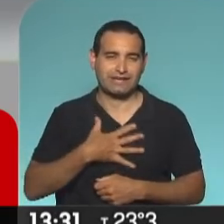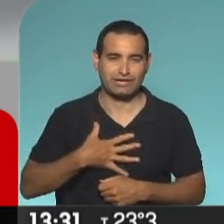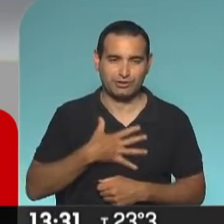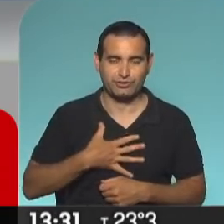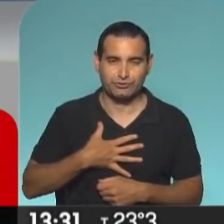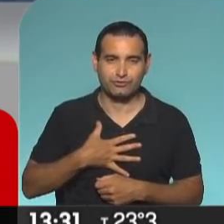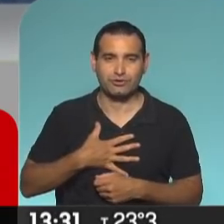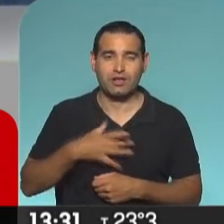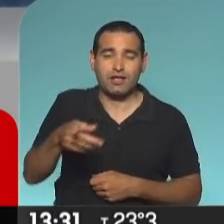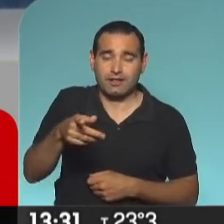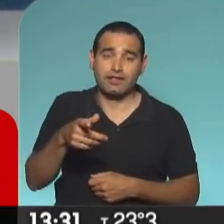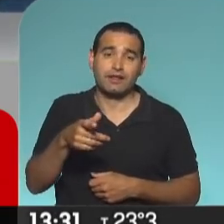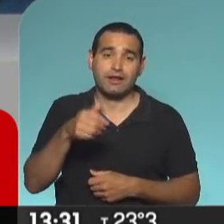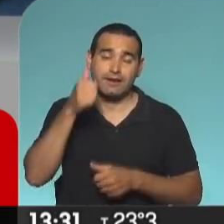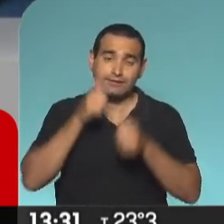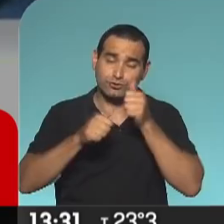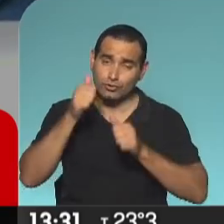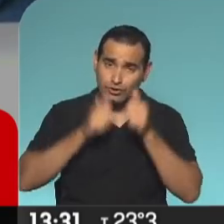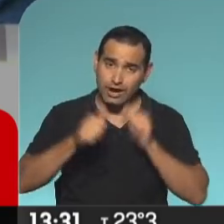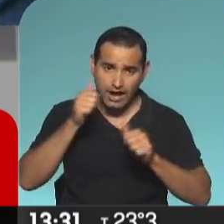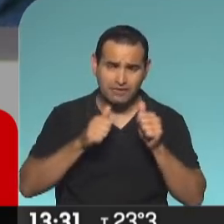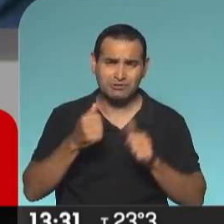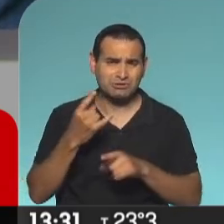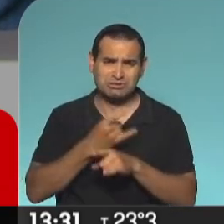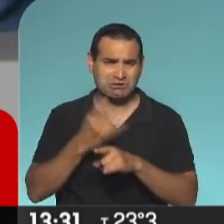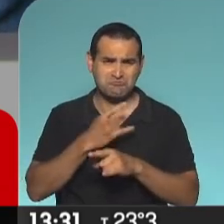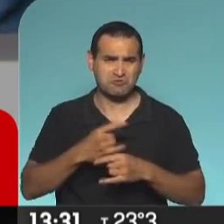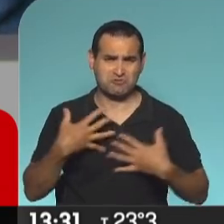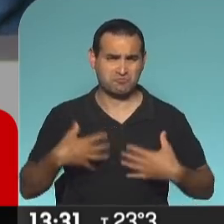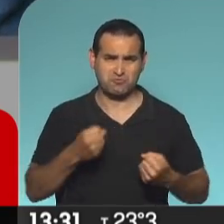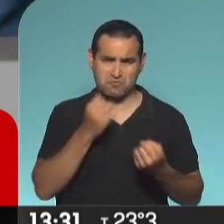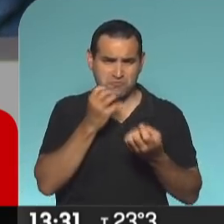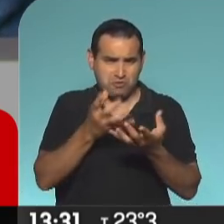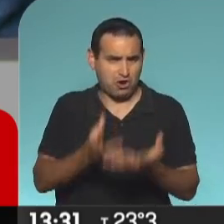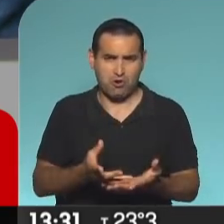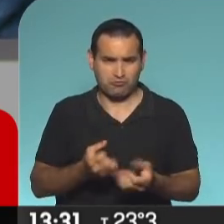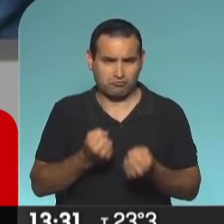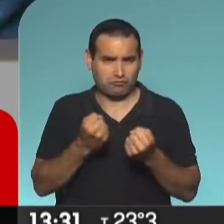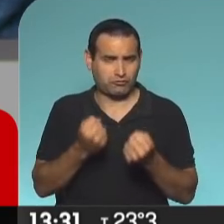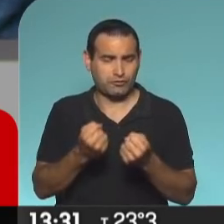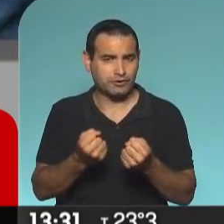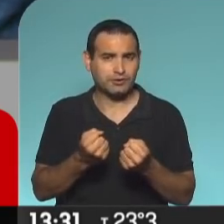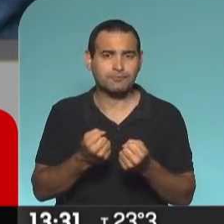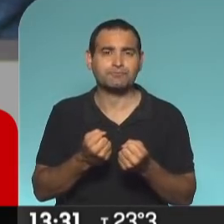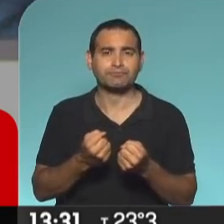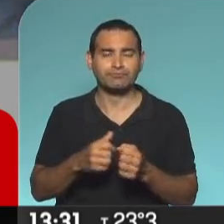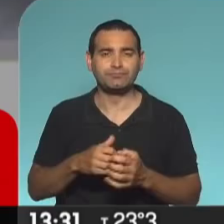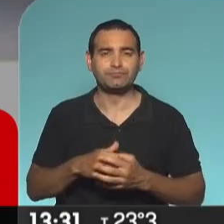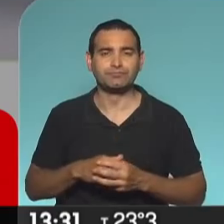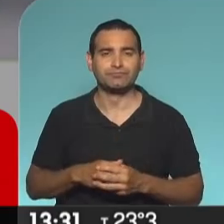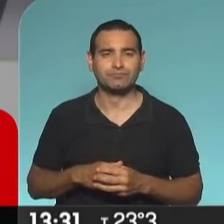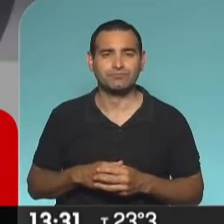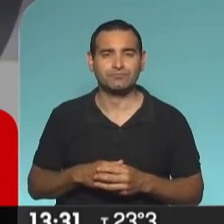tuvo lesiones de las cuales siempre se recuperó, siempre salió con fortaleza y todo lo que significó,